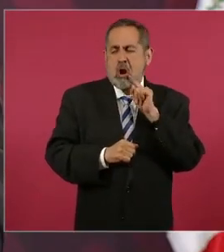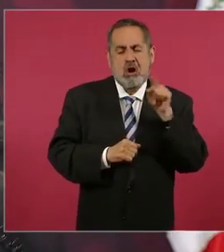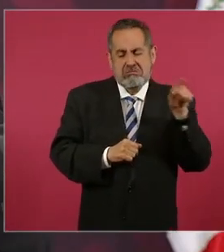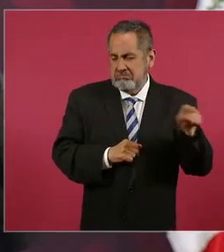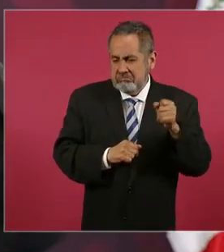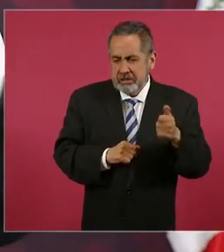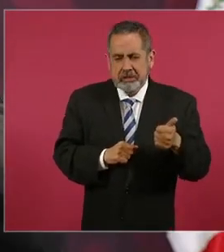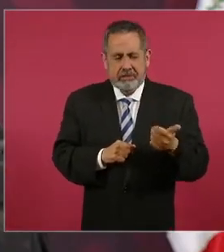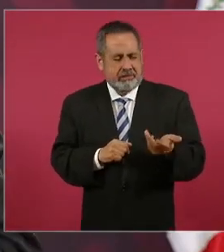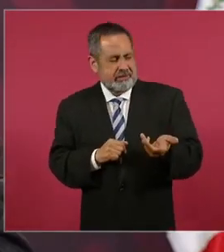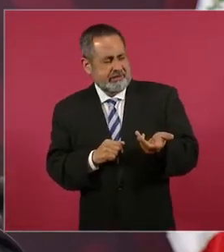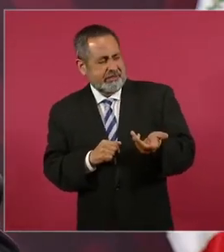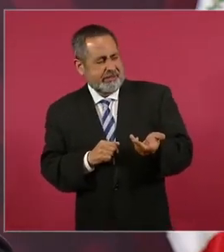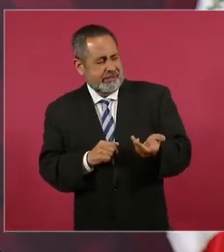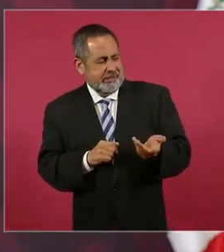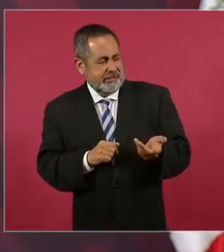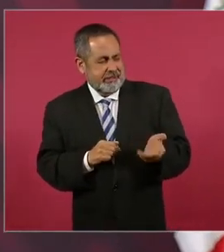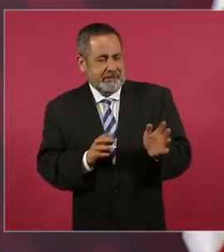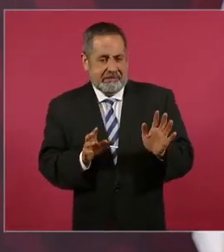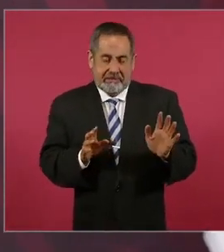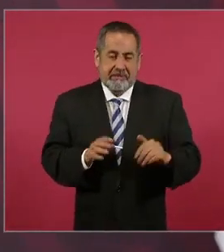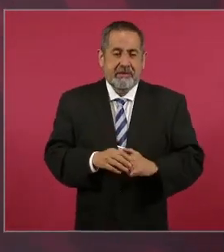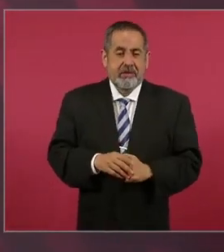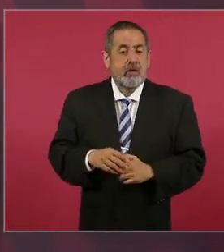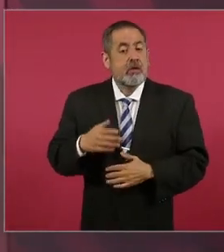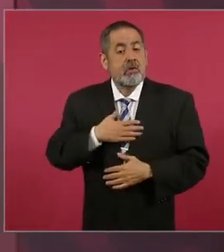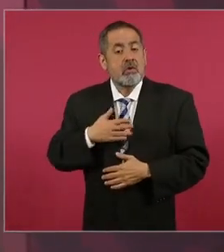Así como nosotros